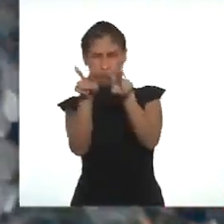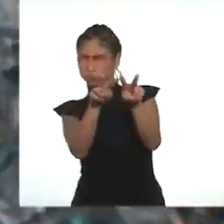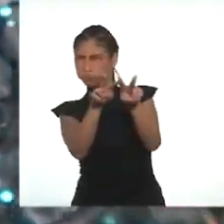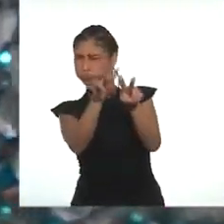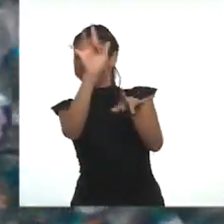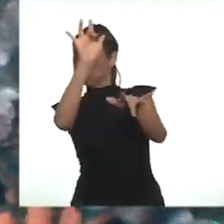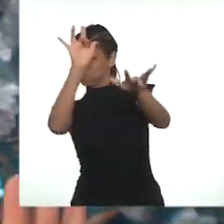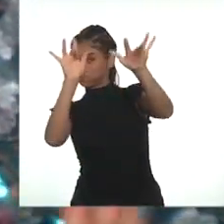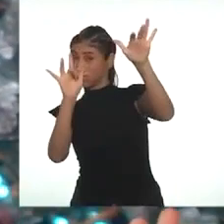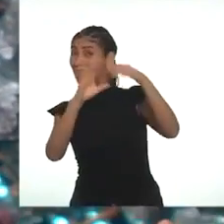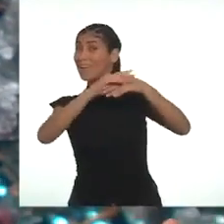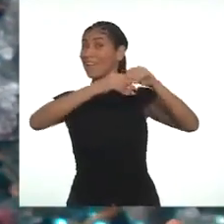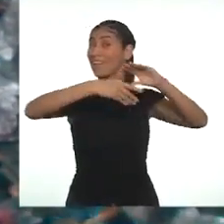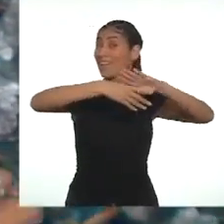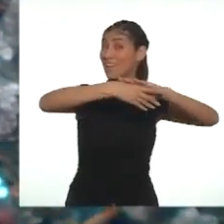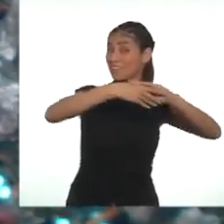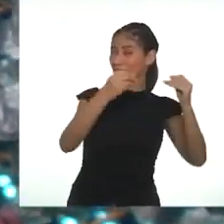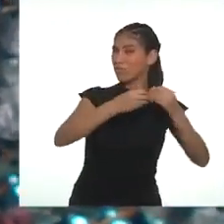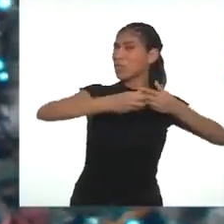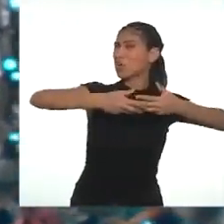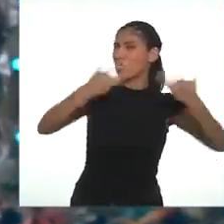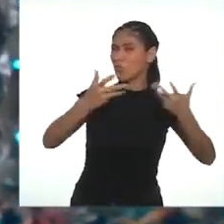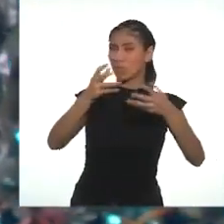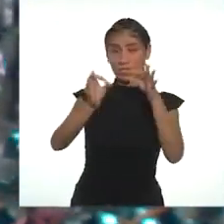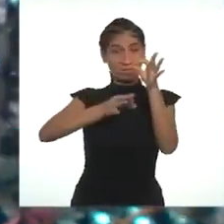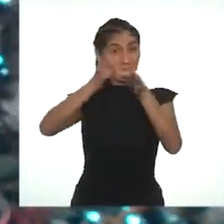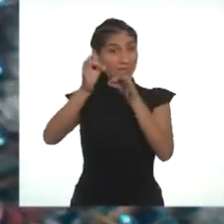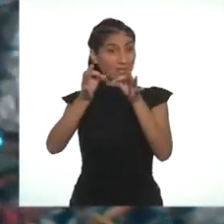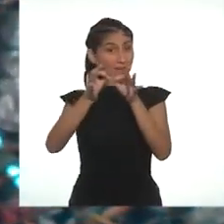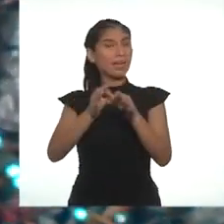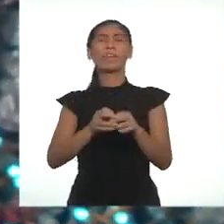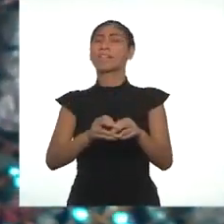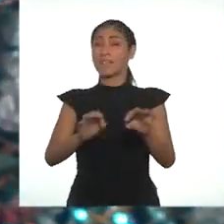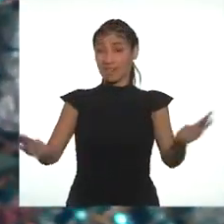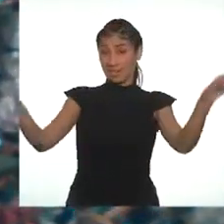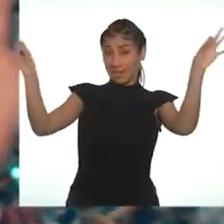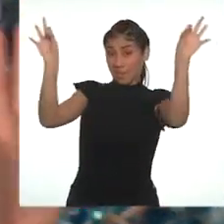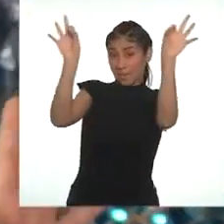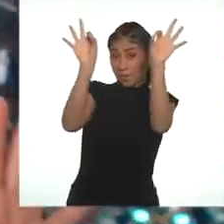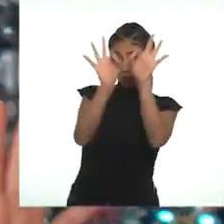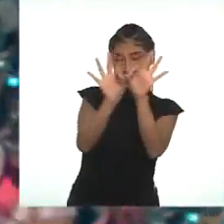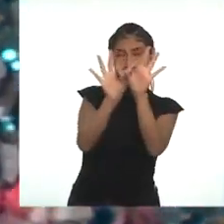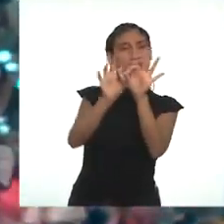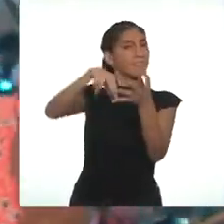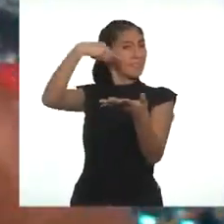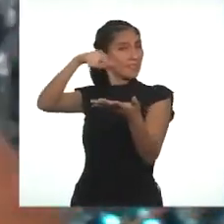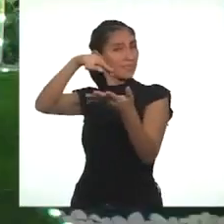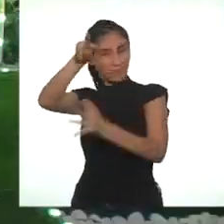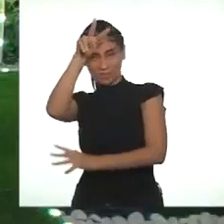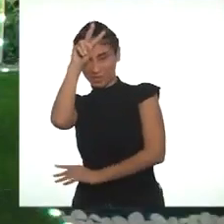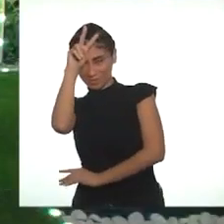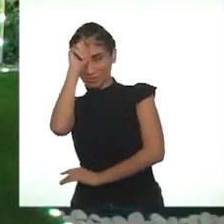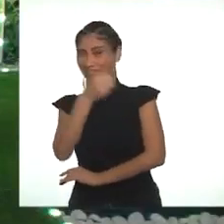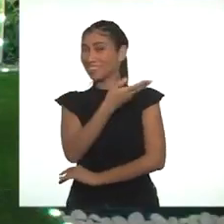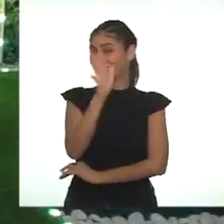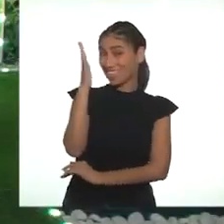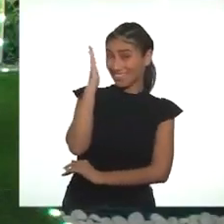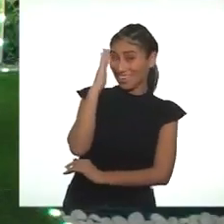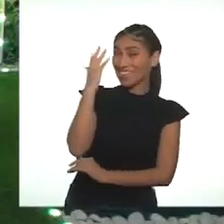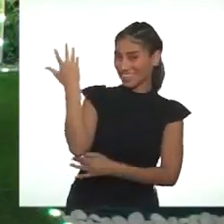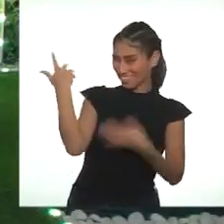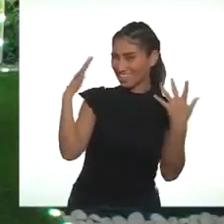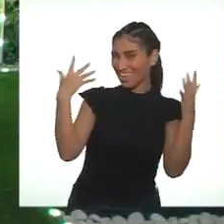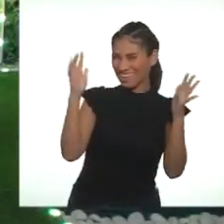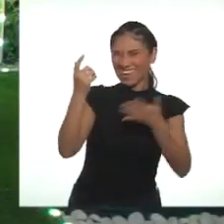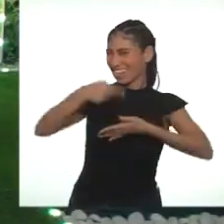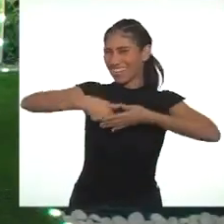donde exploraremos la historia. Vamos a hablar de una importante celebración para el Perú. Seguro que saben a